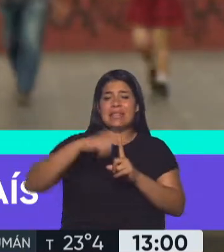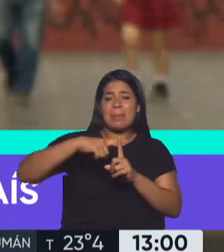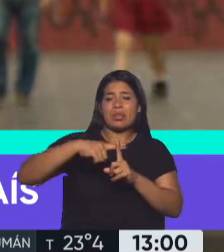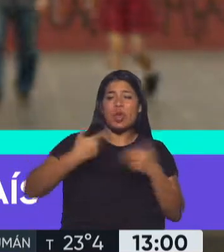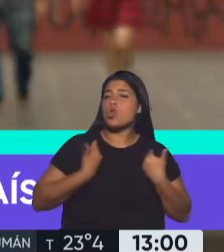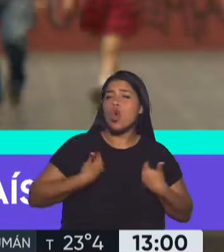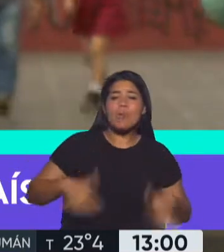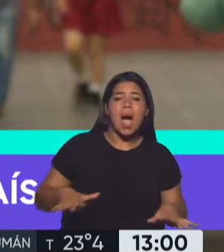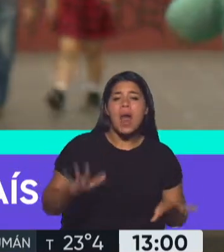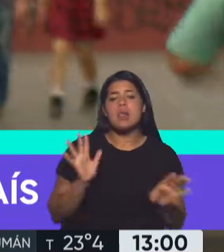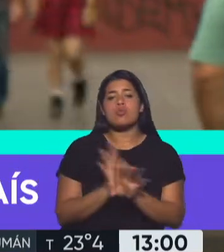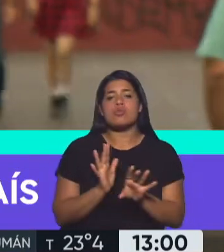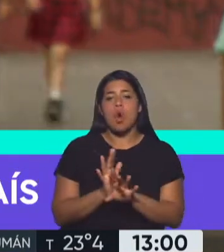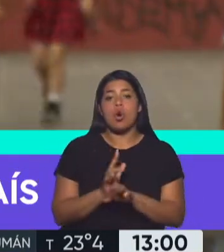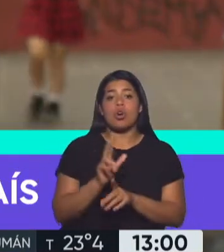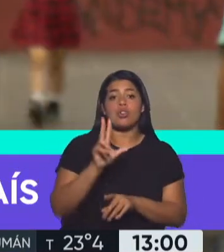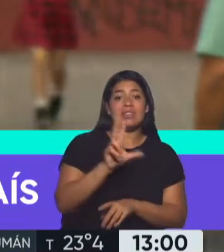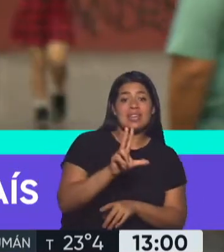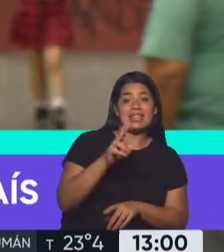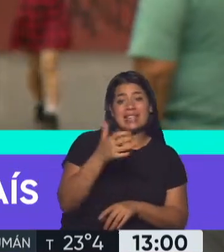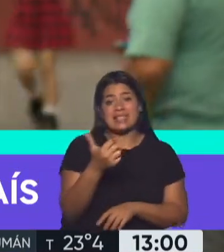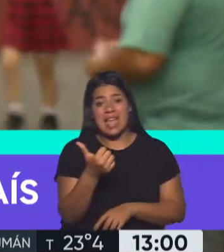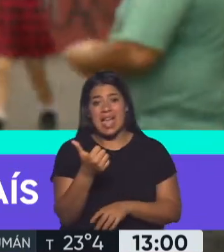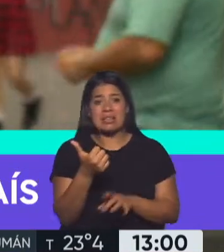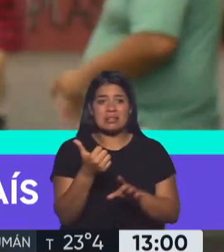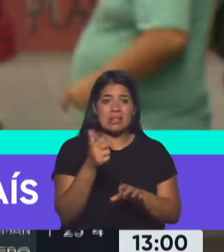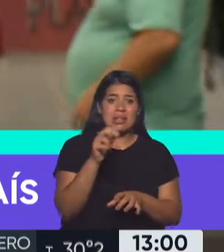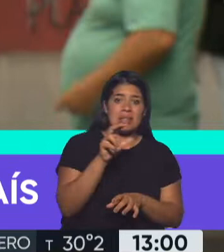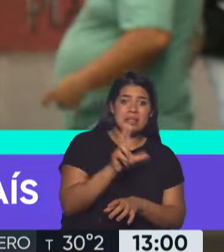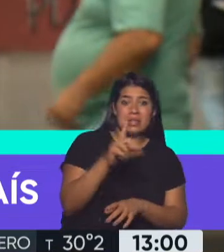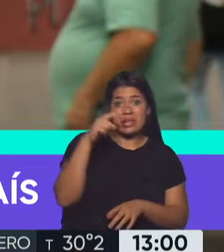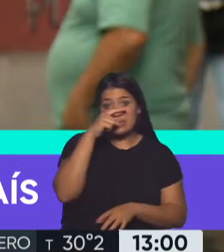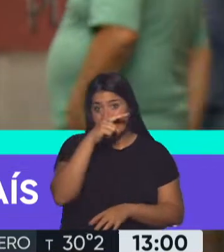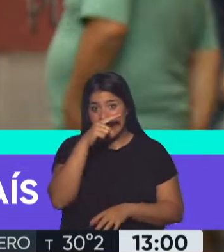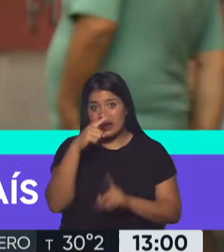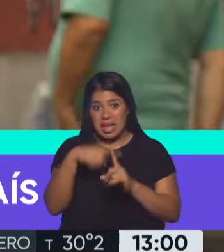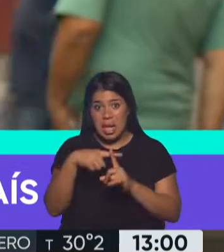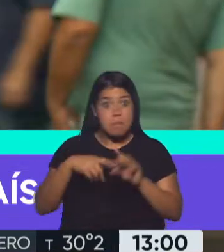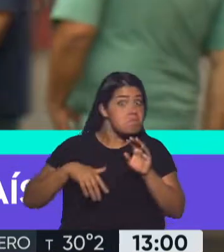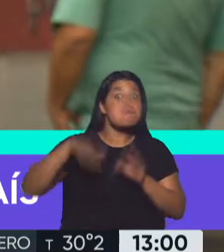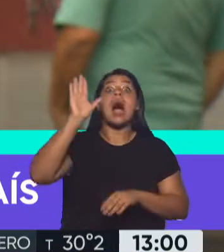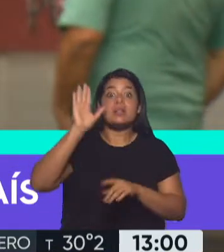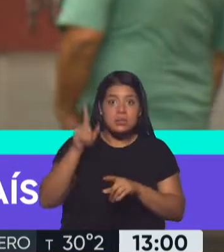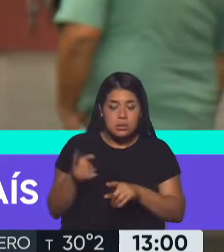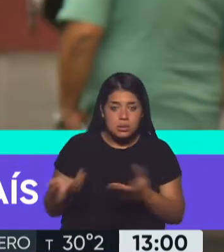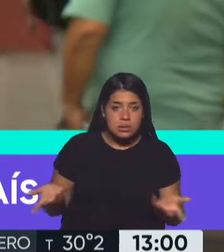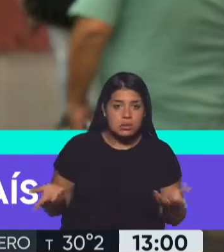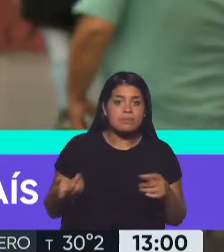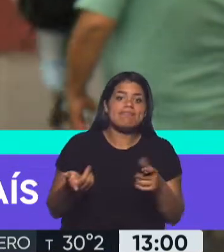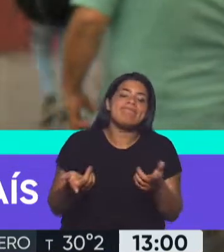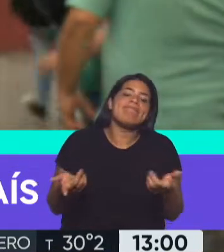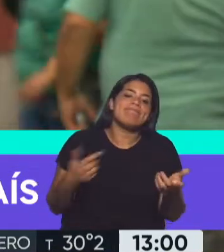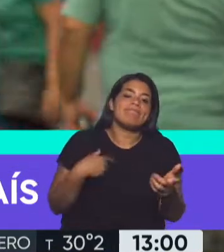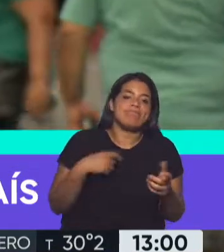a superar la temperatura corporal, que habitualmente está entre los 36 y los 37 grados y medio, empieza a surgir